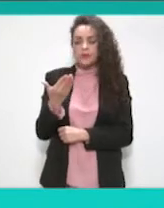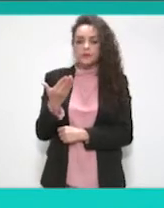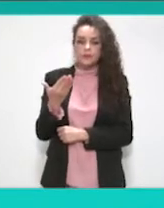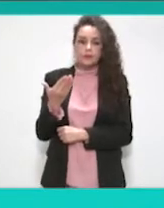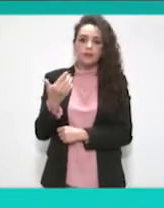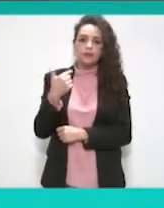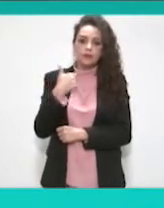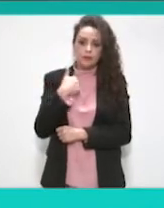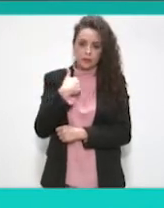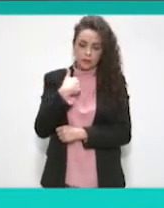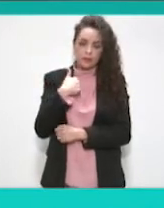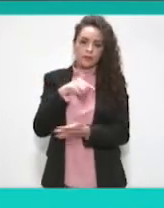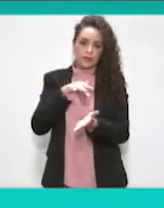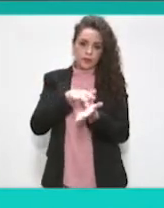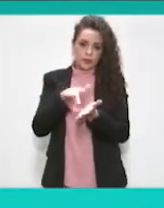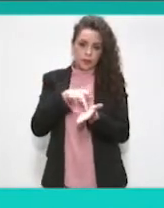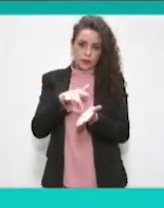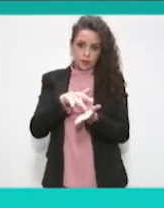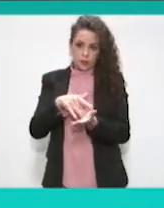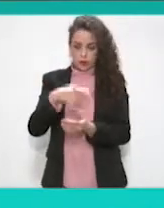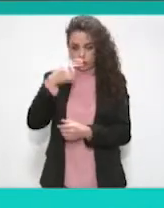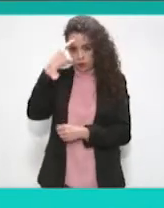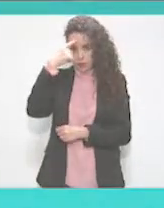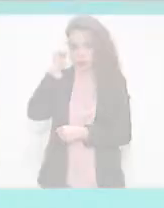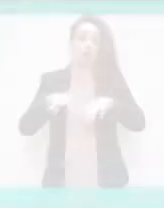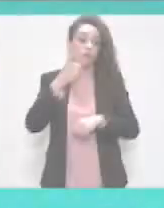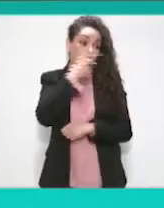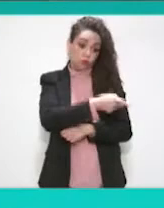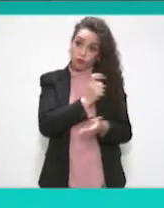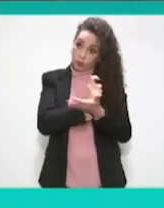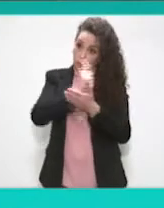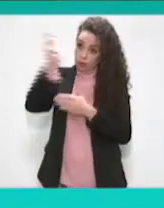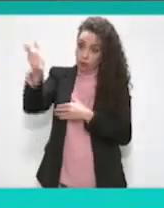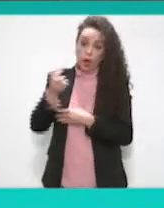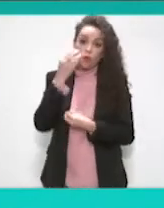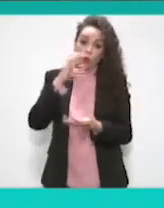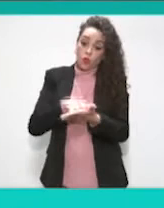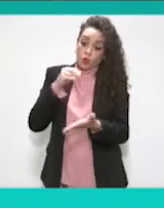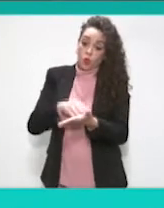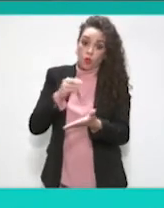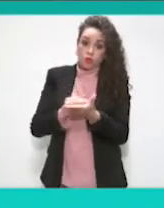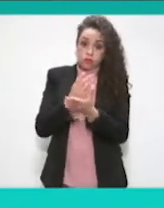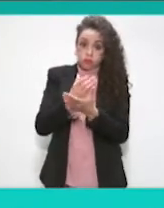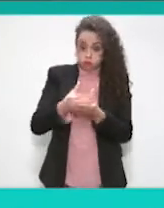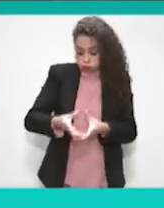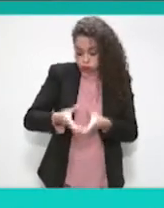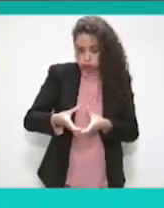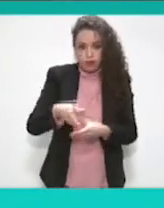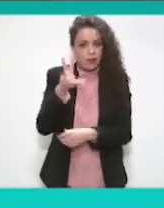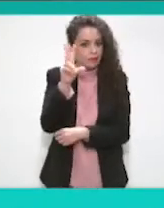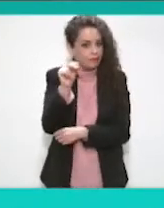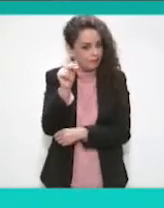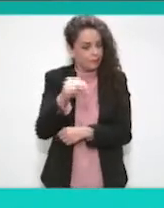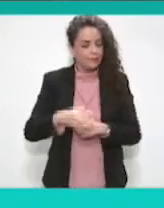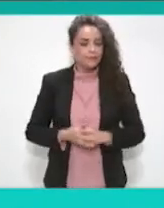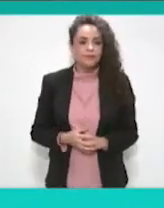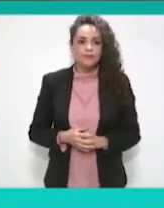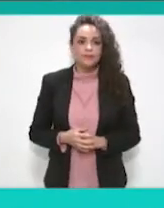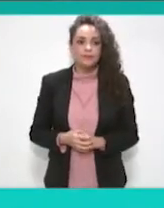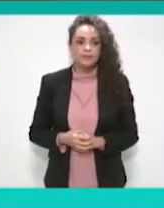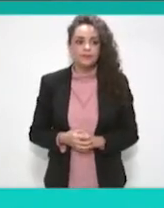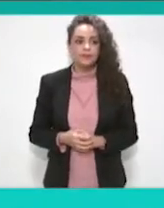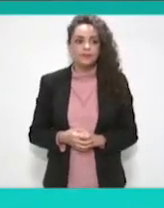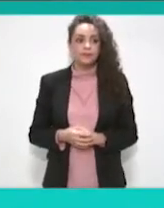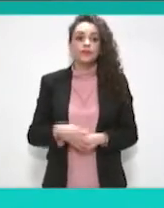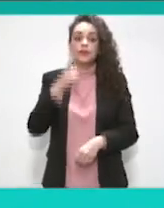revocando la respuesta qué quiere decir dejarla sin valor el caso es que aquí que además antes pasen por